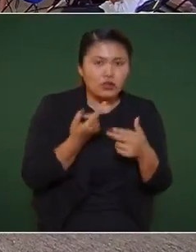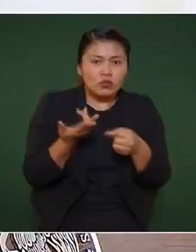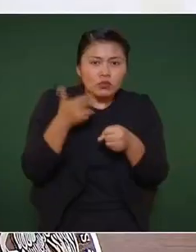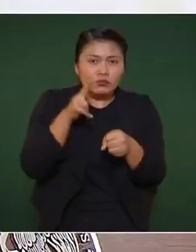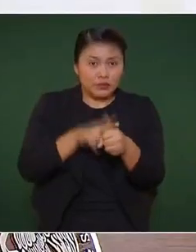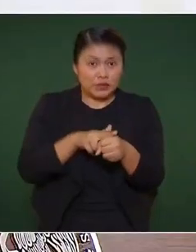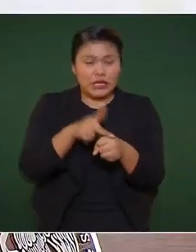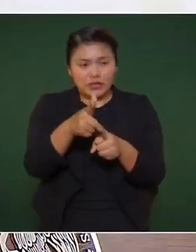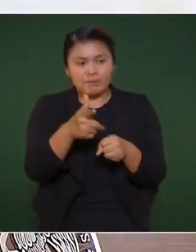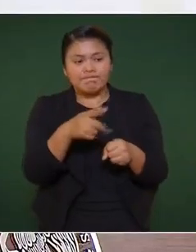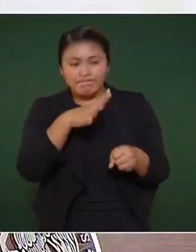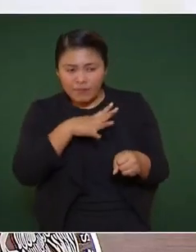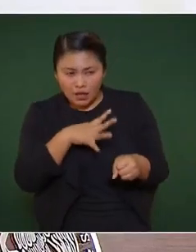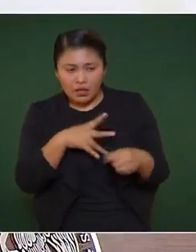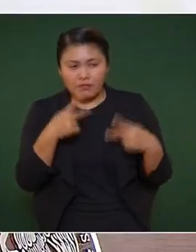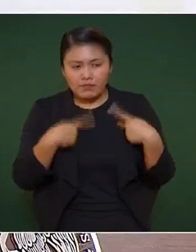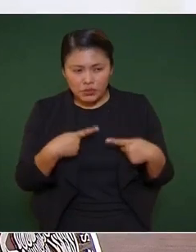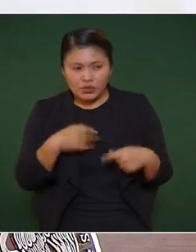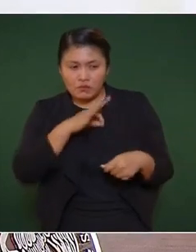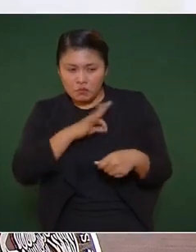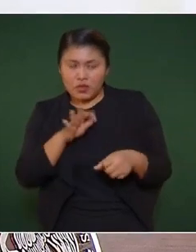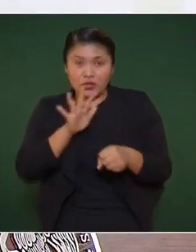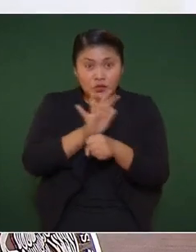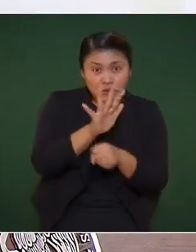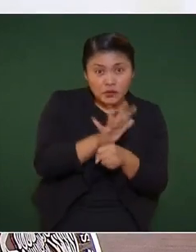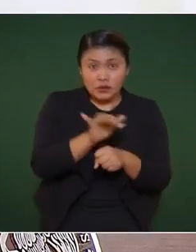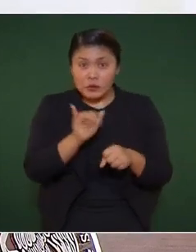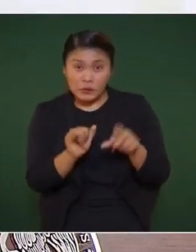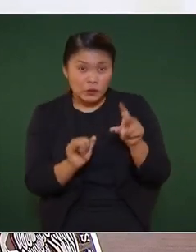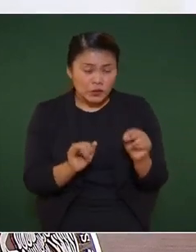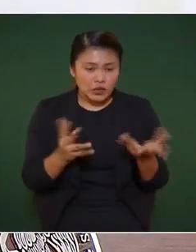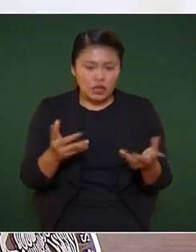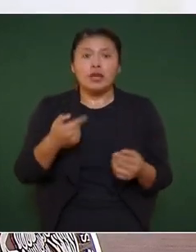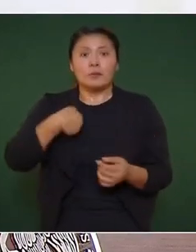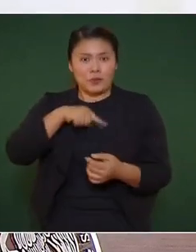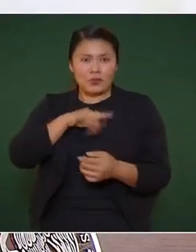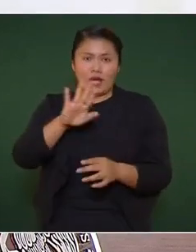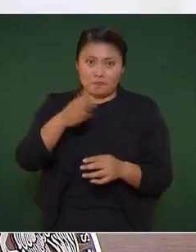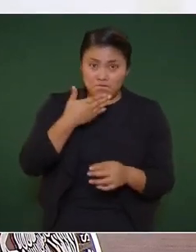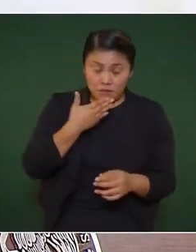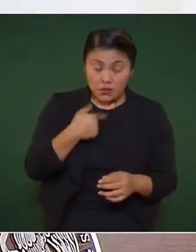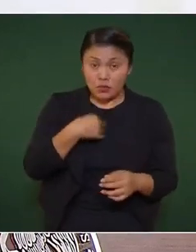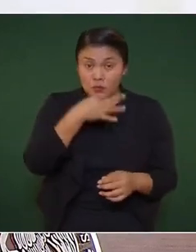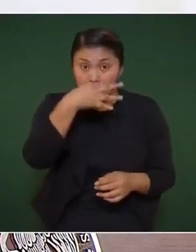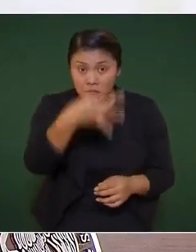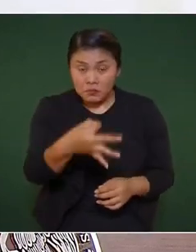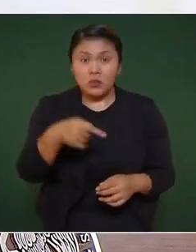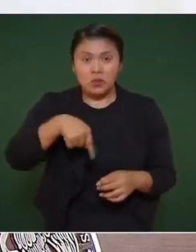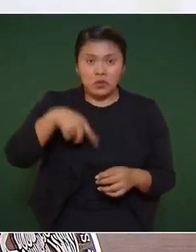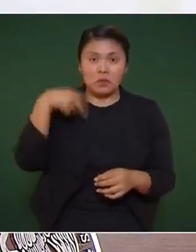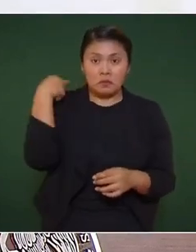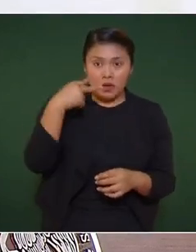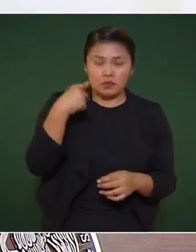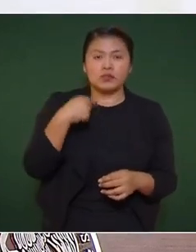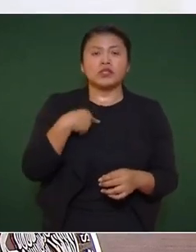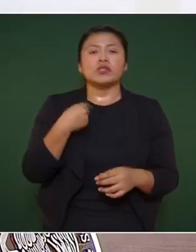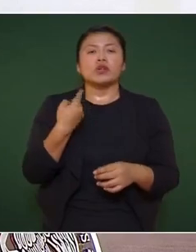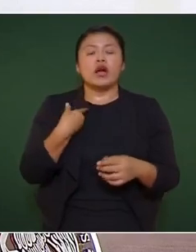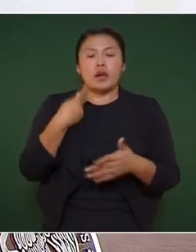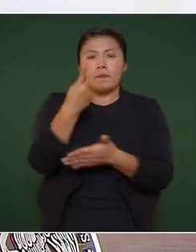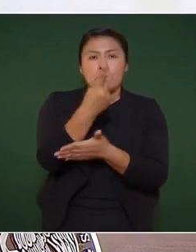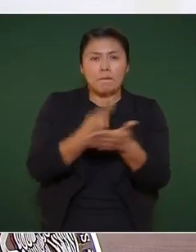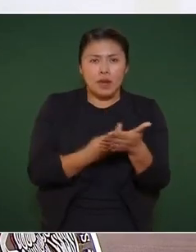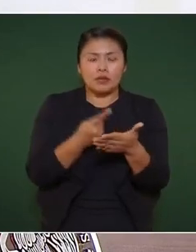noticia es que Veracruz se integra al plan de IMSS Bienestar, y ahora que el Gómez Farías está en ese